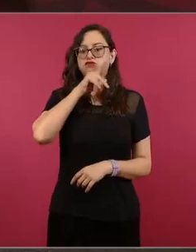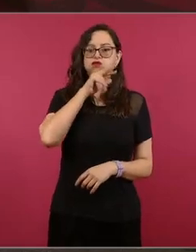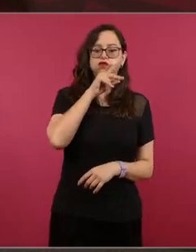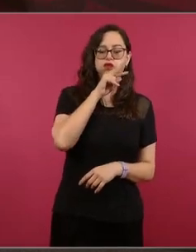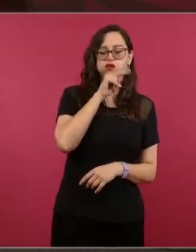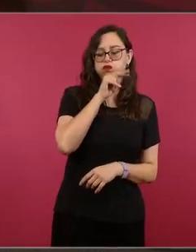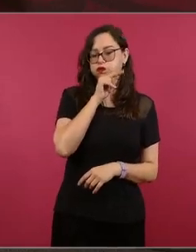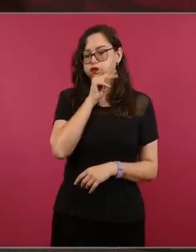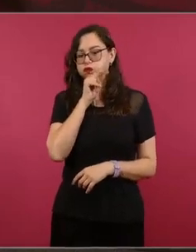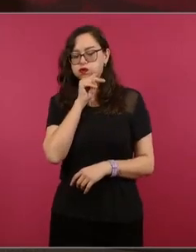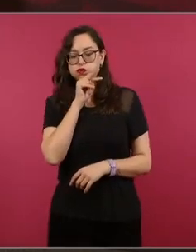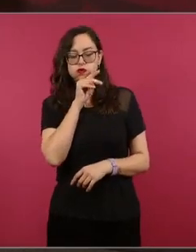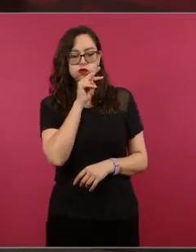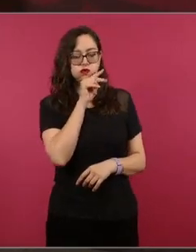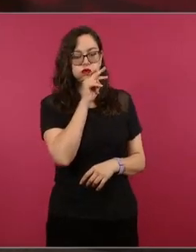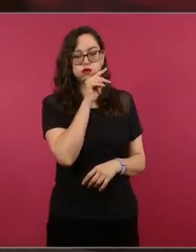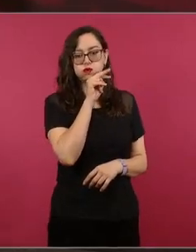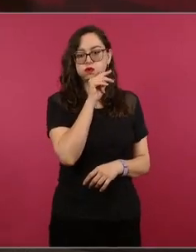del por qué